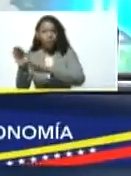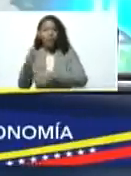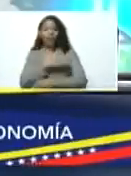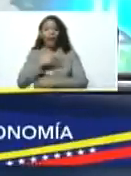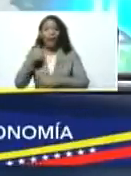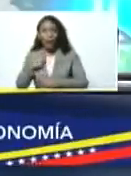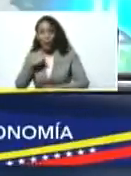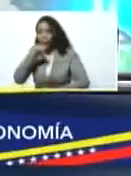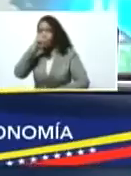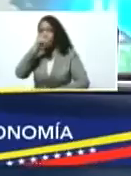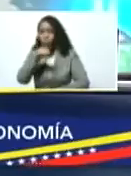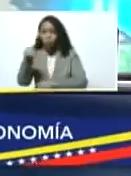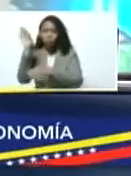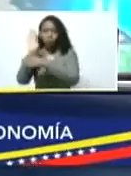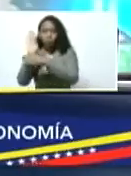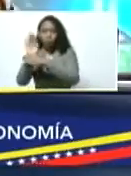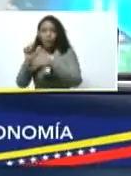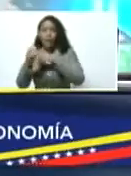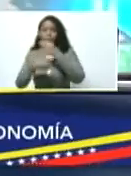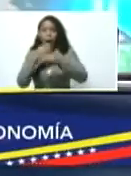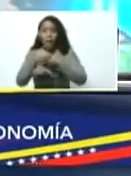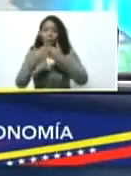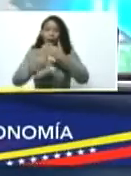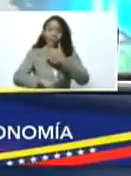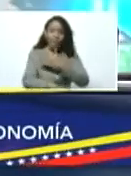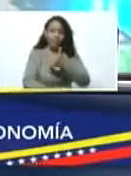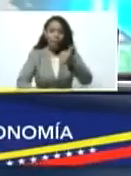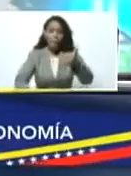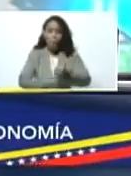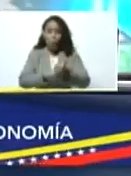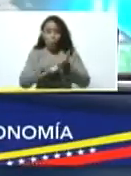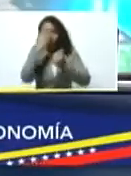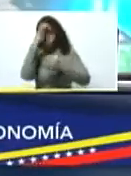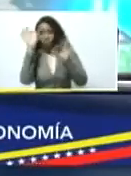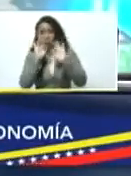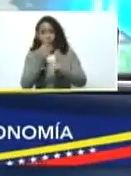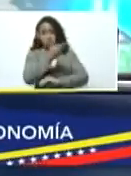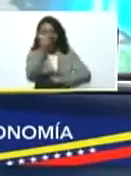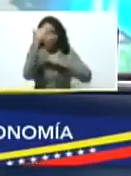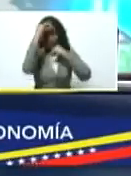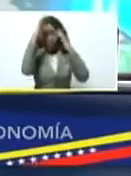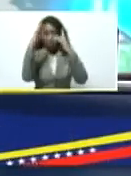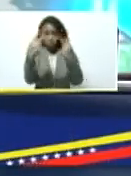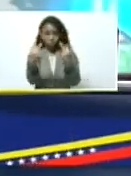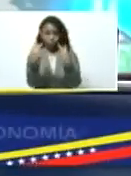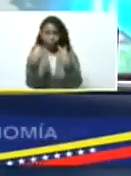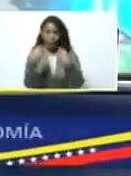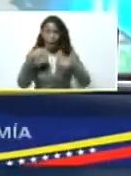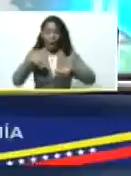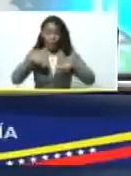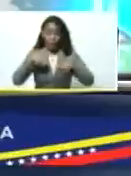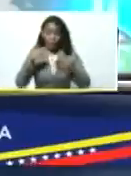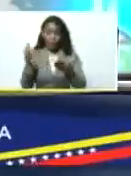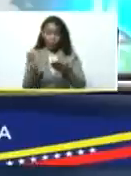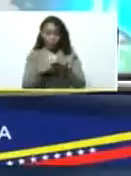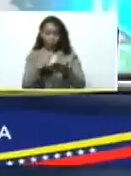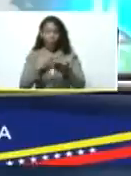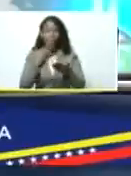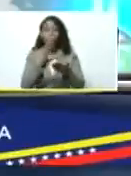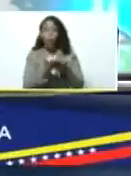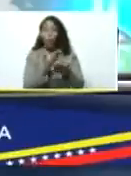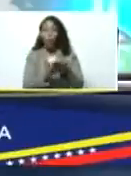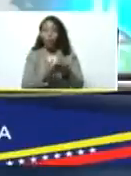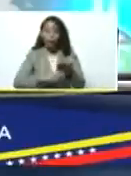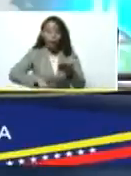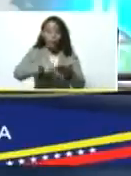querer y hacer avanzar. Sin lugar a dudas, fíjense ustedes, aquí me están proponiendo la